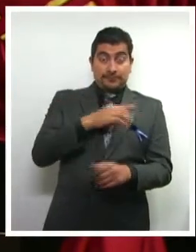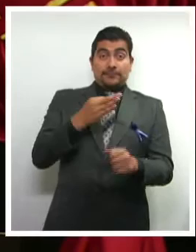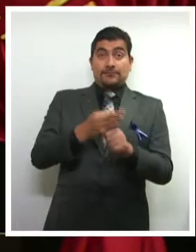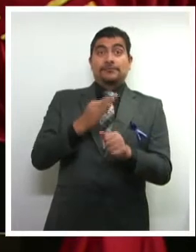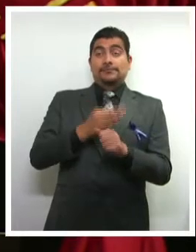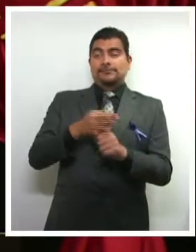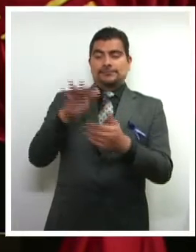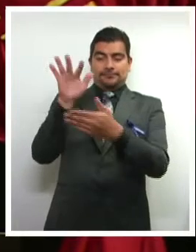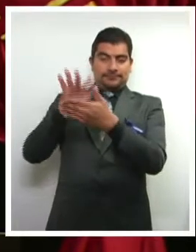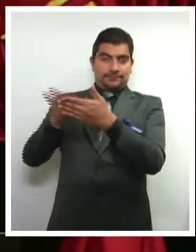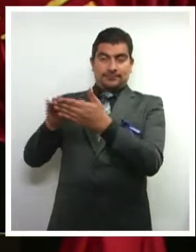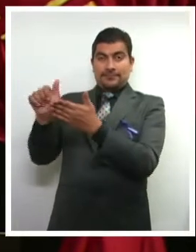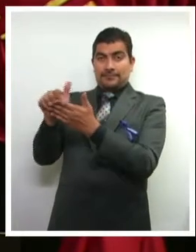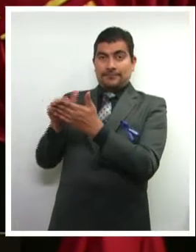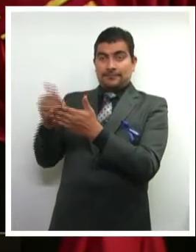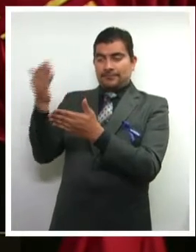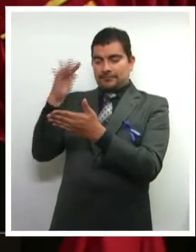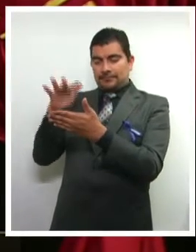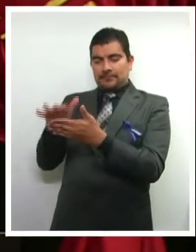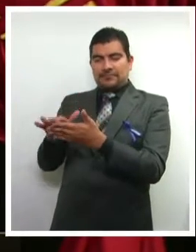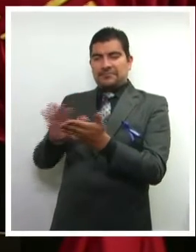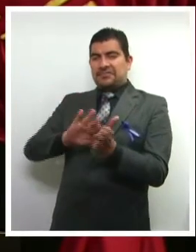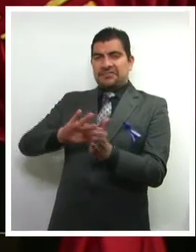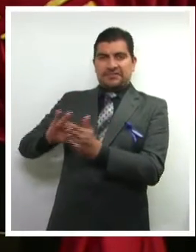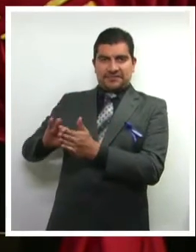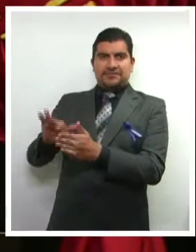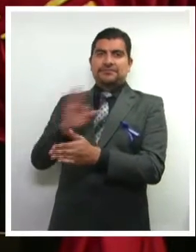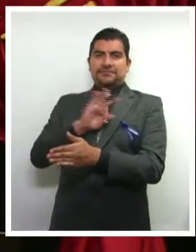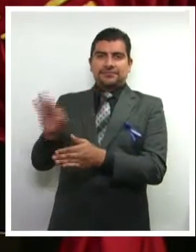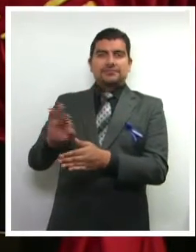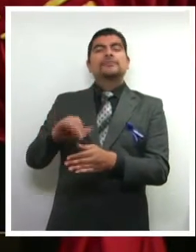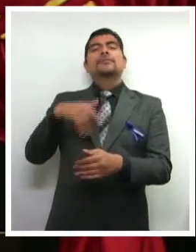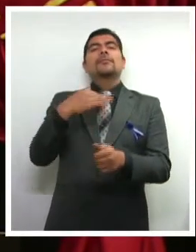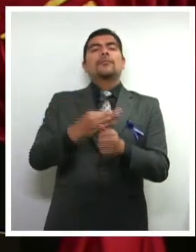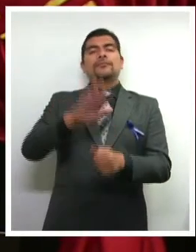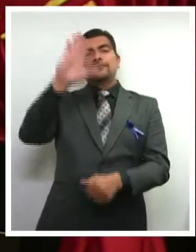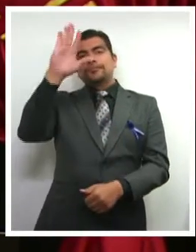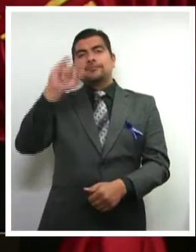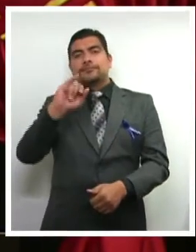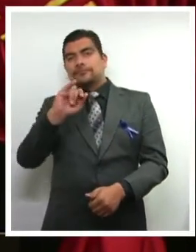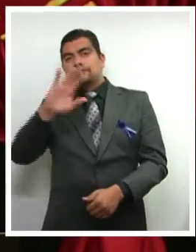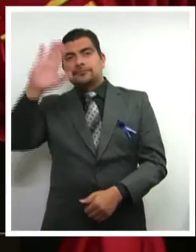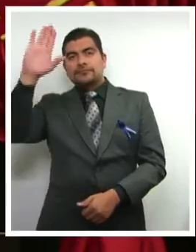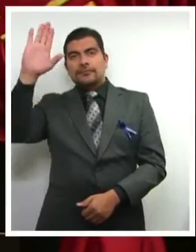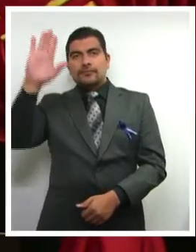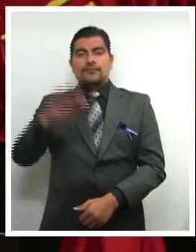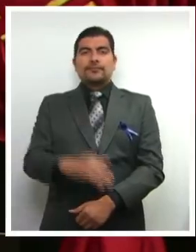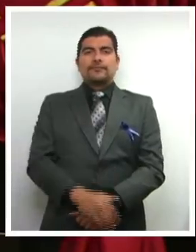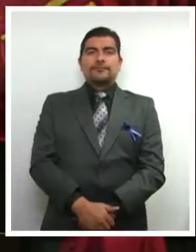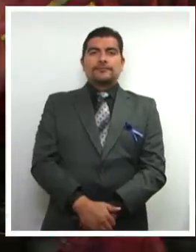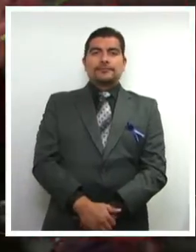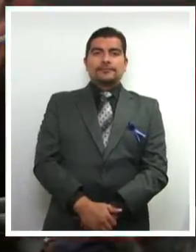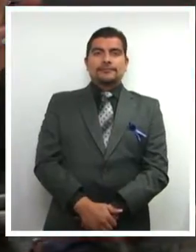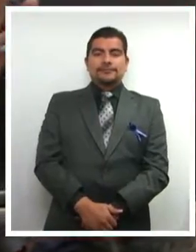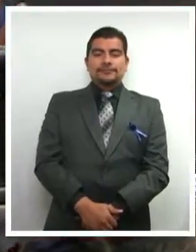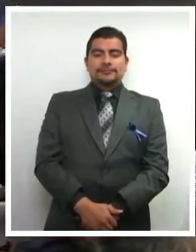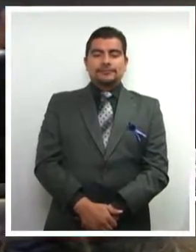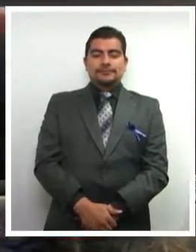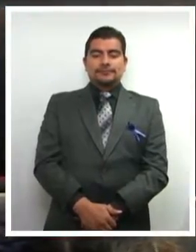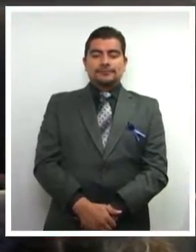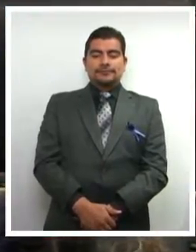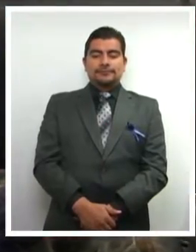acta de la sesión anterior. Quienes estén por la afirmativa, sírvanse manifestarlo.